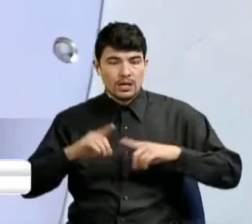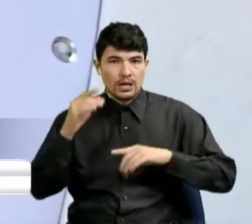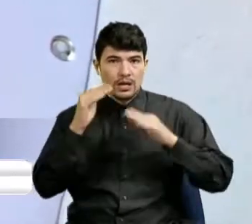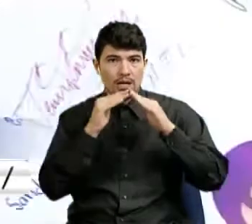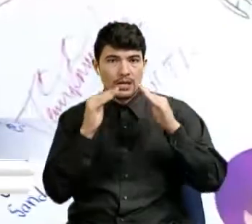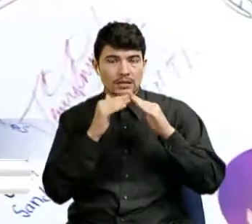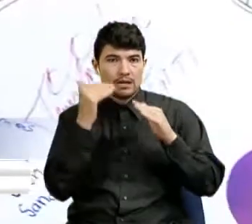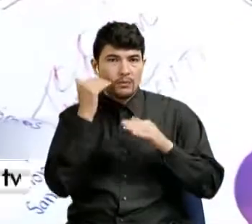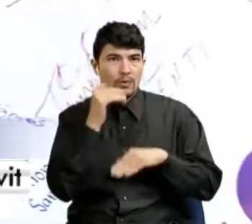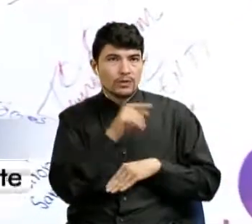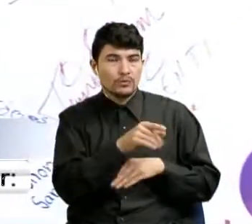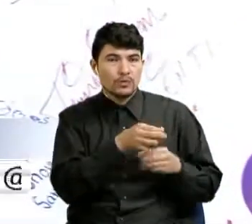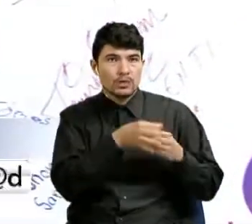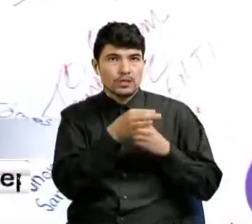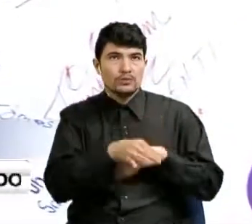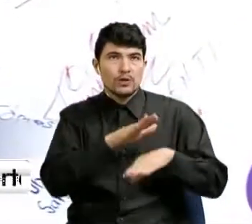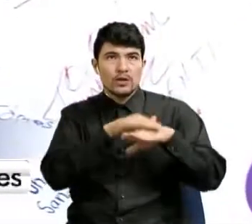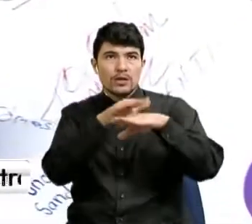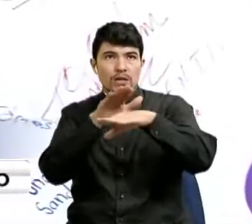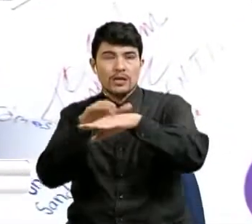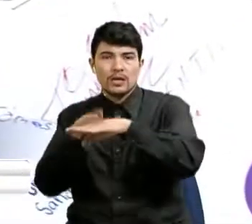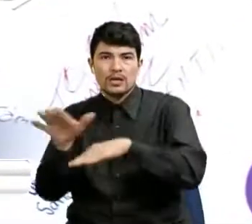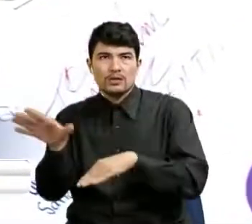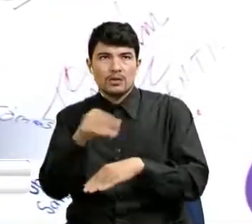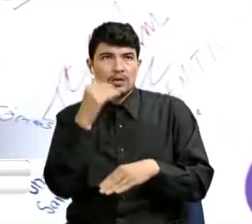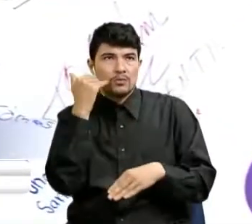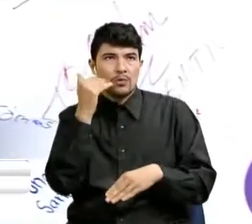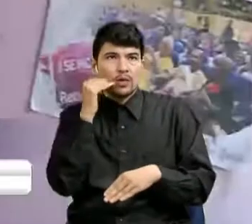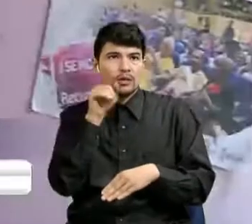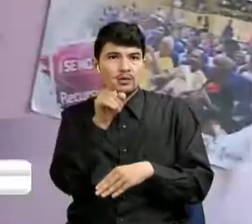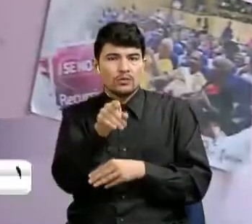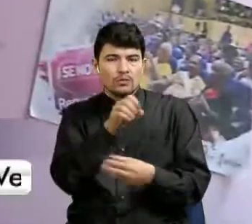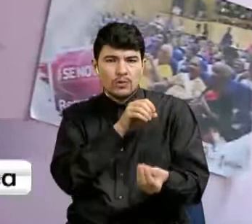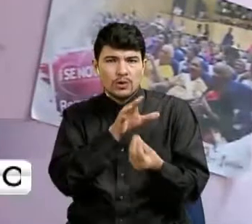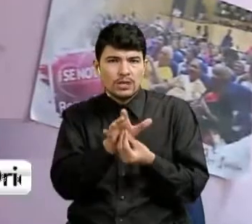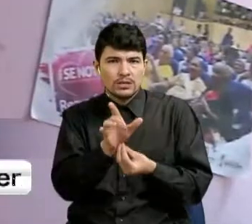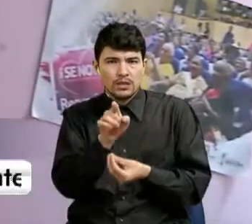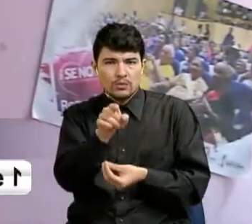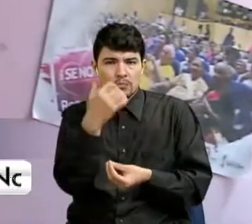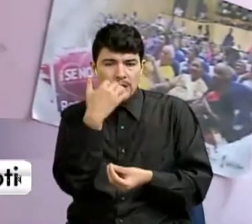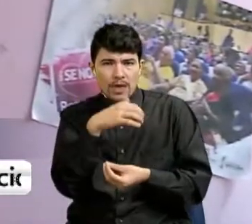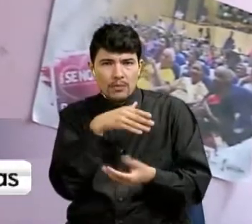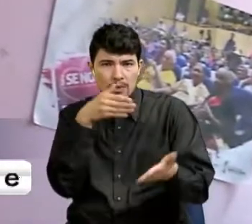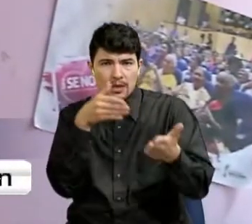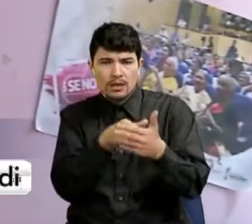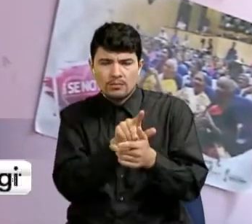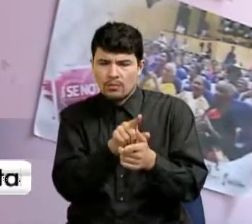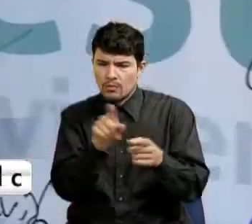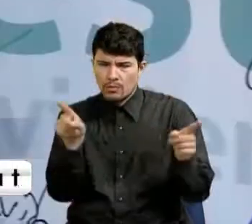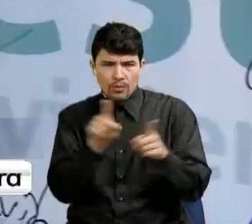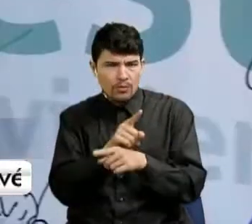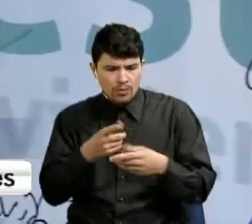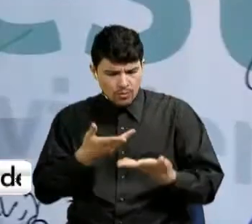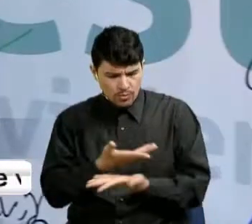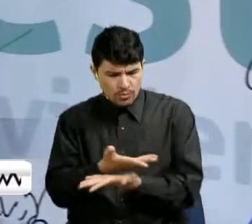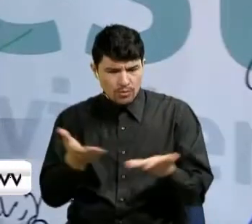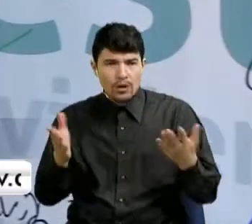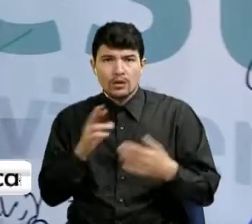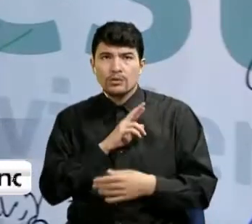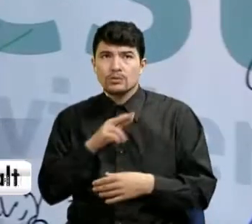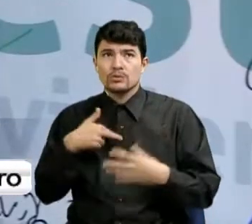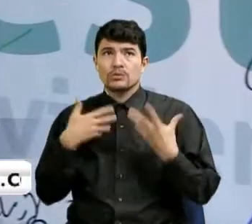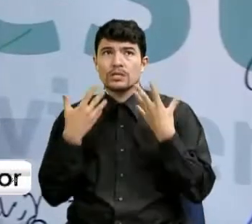este municipio invita a las mujeres a no tener miedo y denunciar cualquier tipo de violencia en su contra queremos